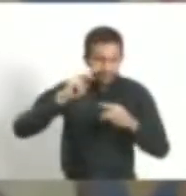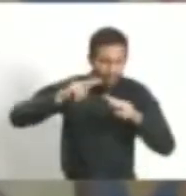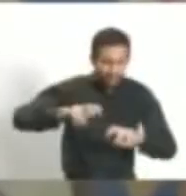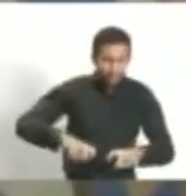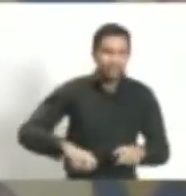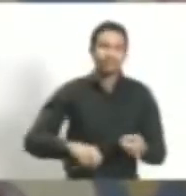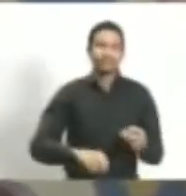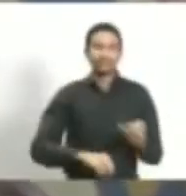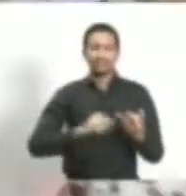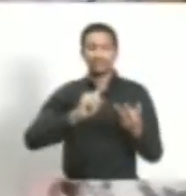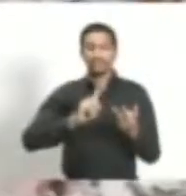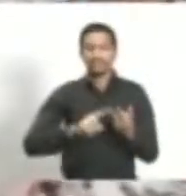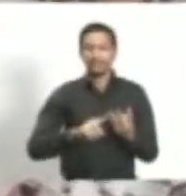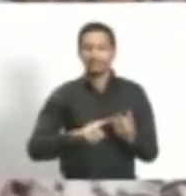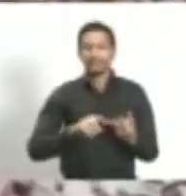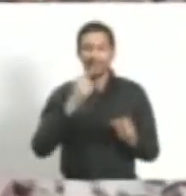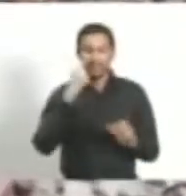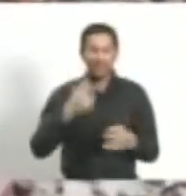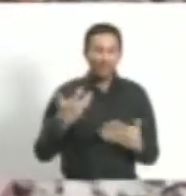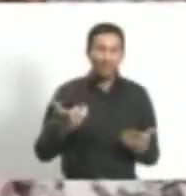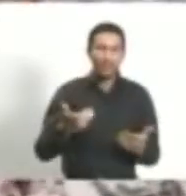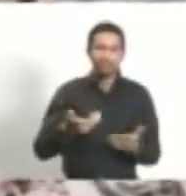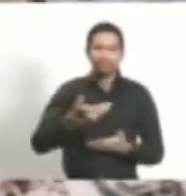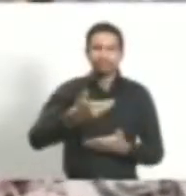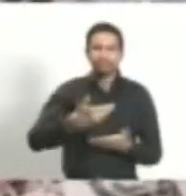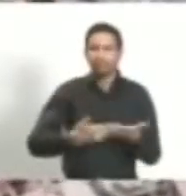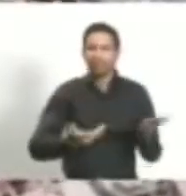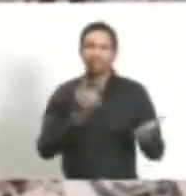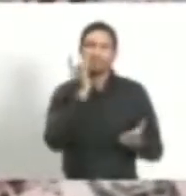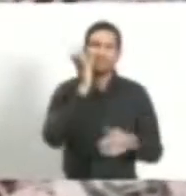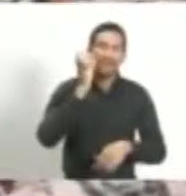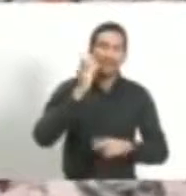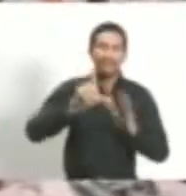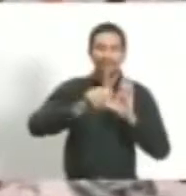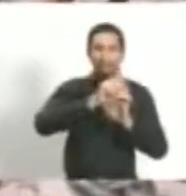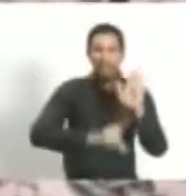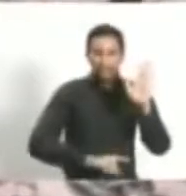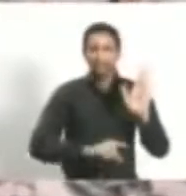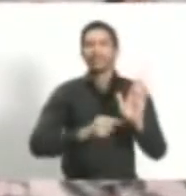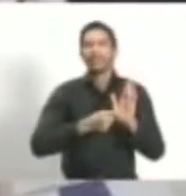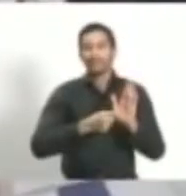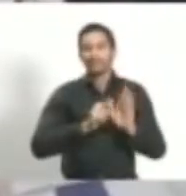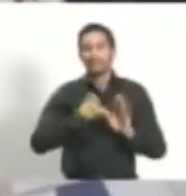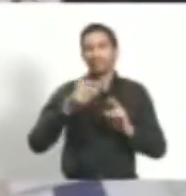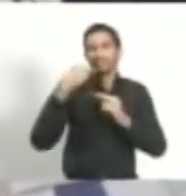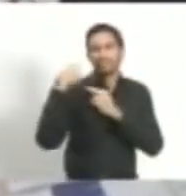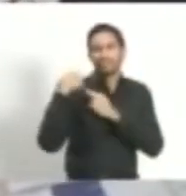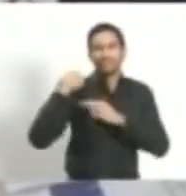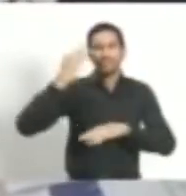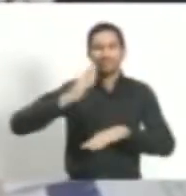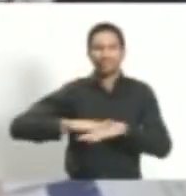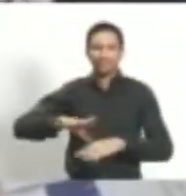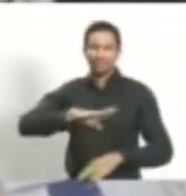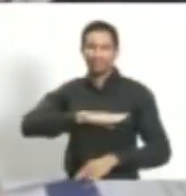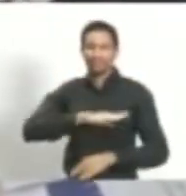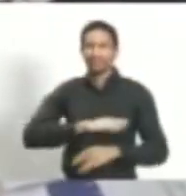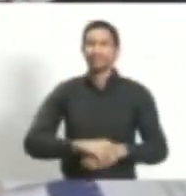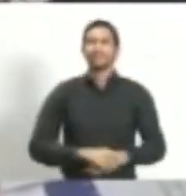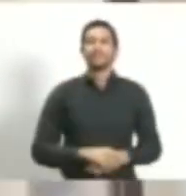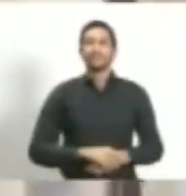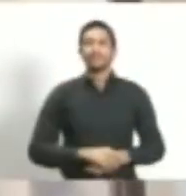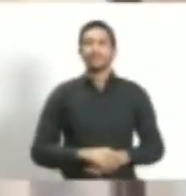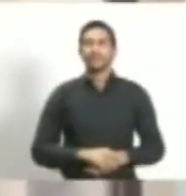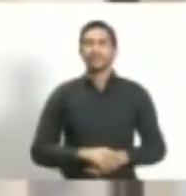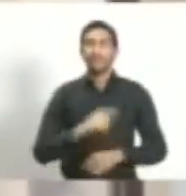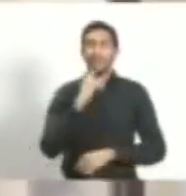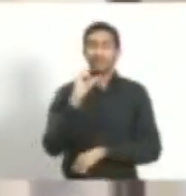los eventuales delitos en que haya podido incurrir la administración pública. La directora de Fiscalía Seccional Bolívar